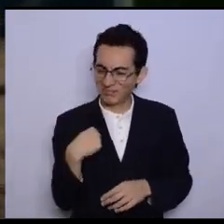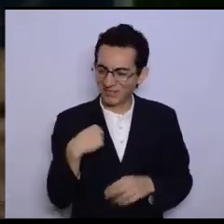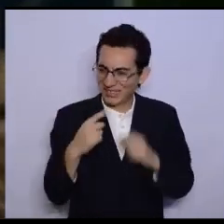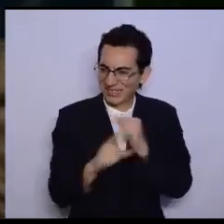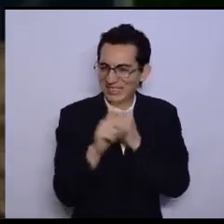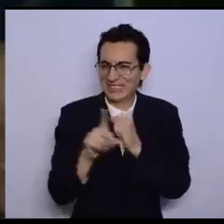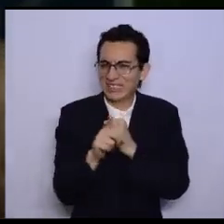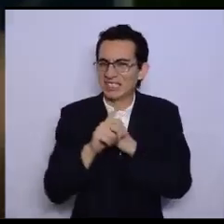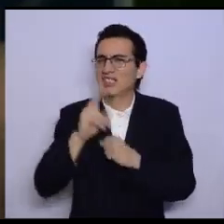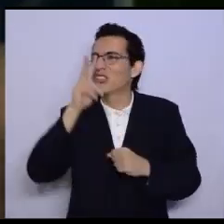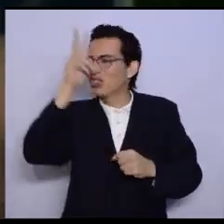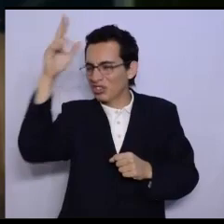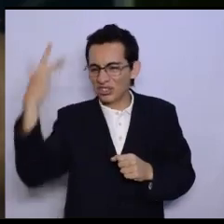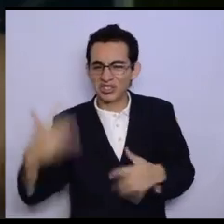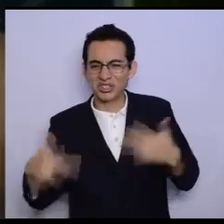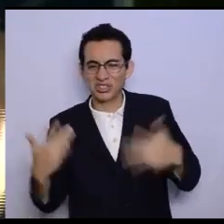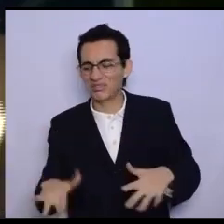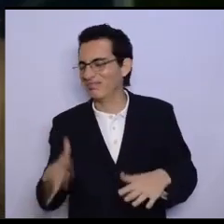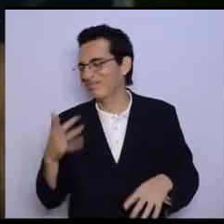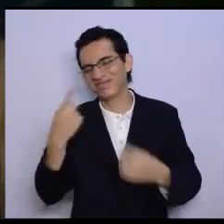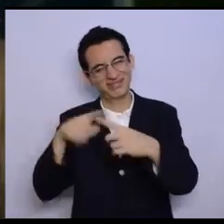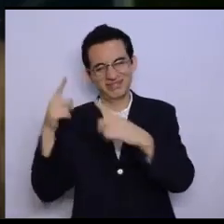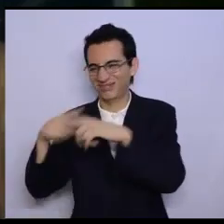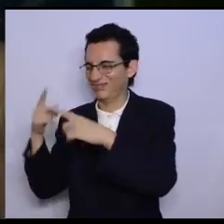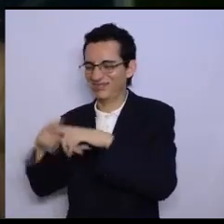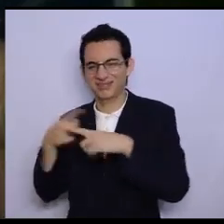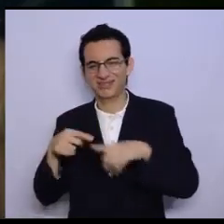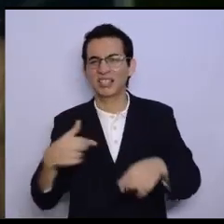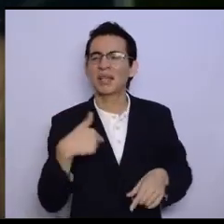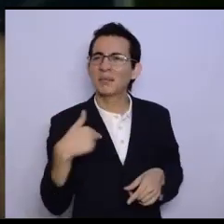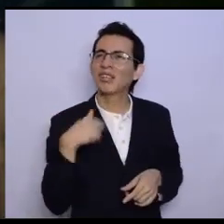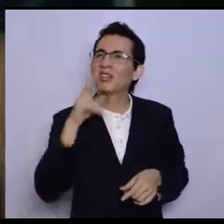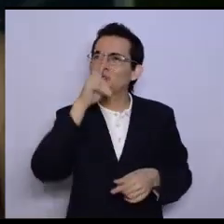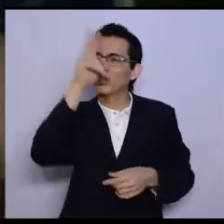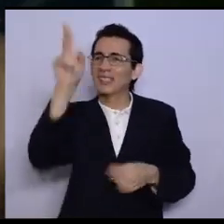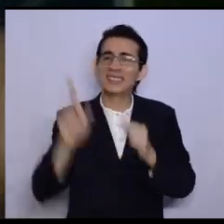Sea enfermedad o persecución, lo que haya sido, me dolía.